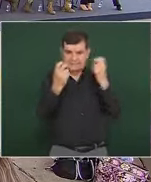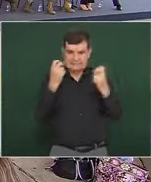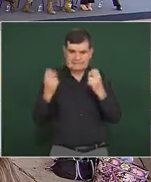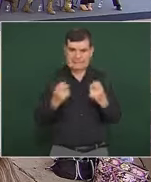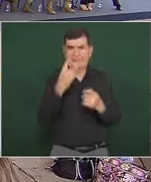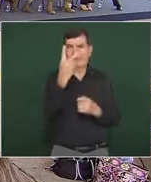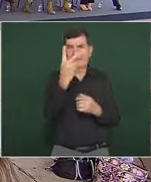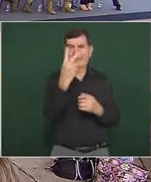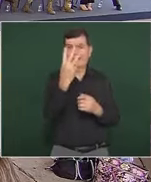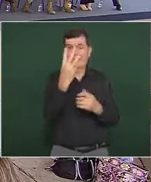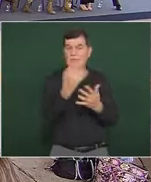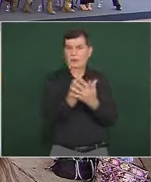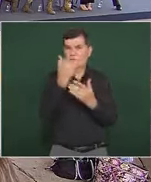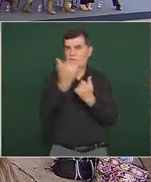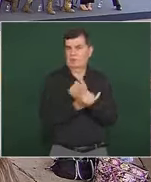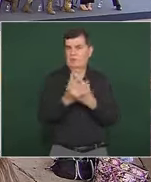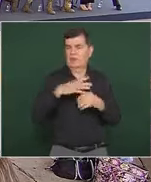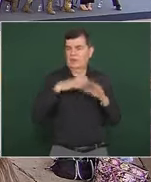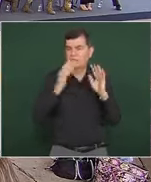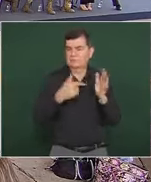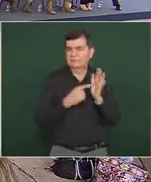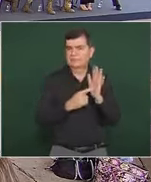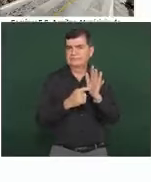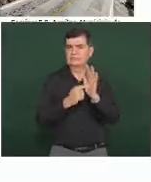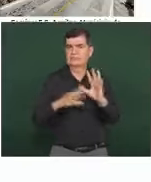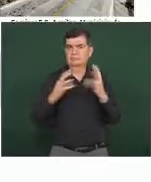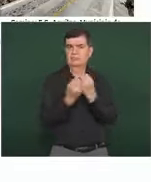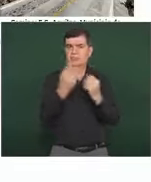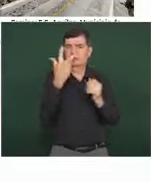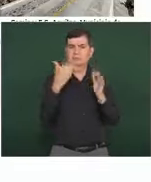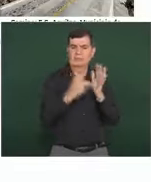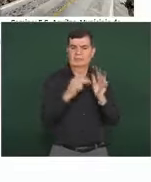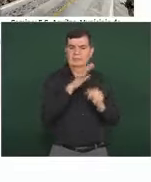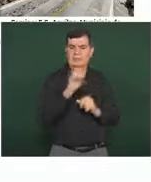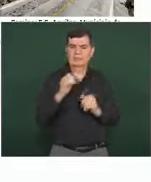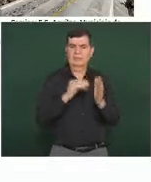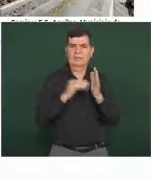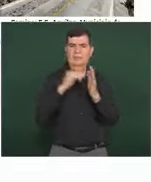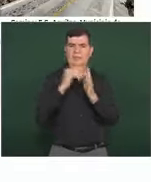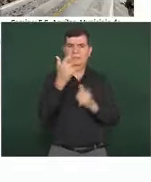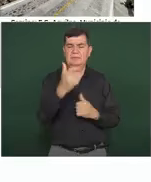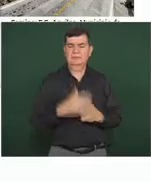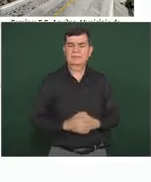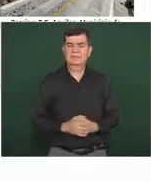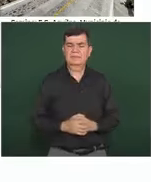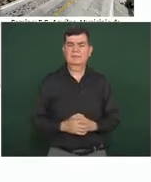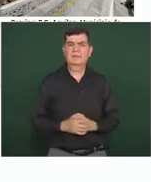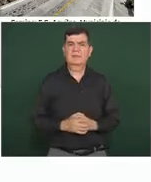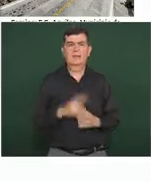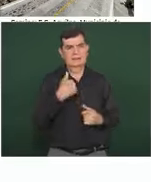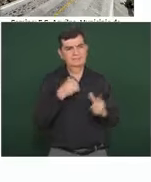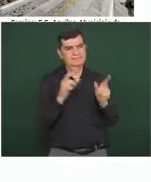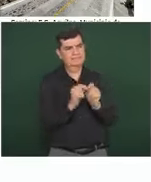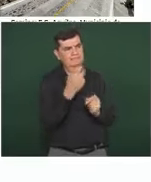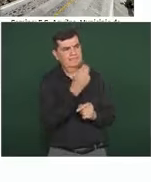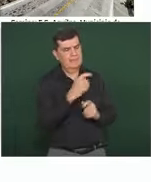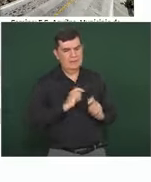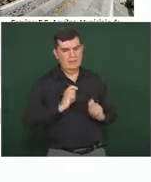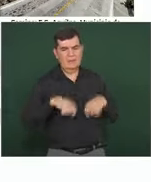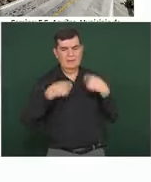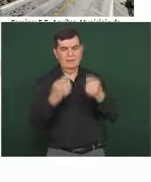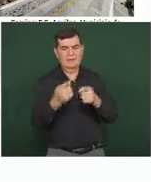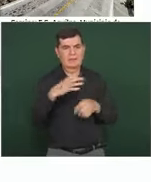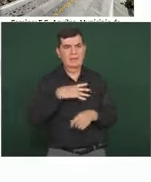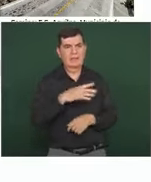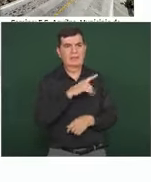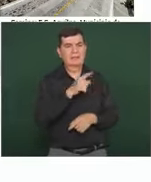3 proyectos principales que tenemos, que suman más de 8.500 millones de pesos. Sería cuanto, presidente, y le cedería la palabra